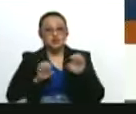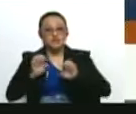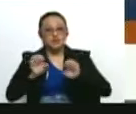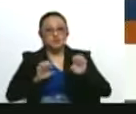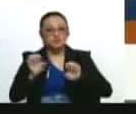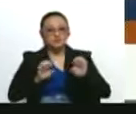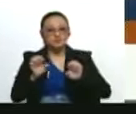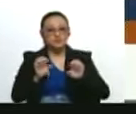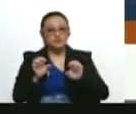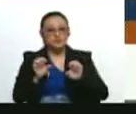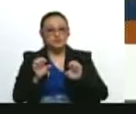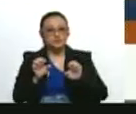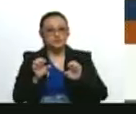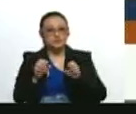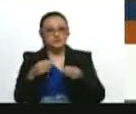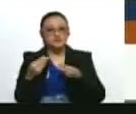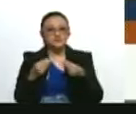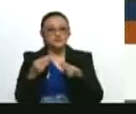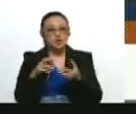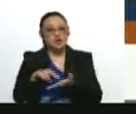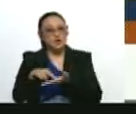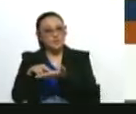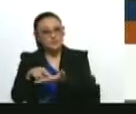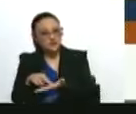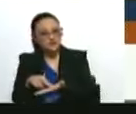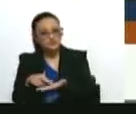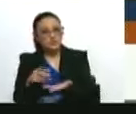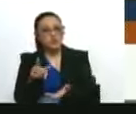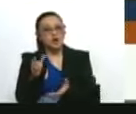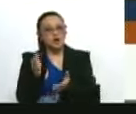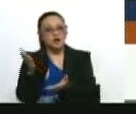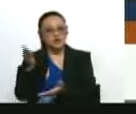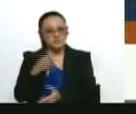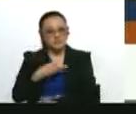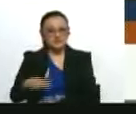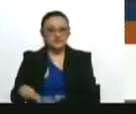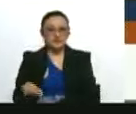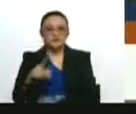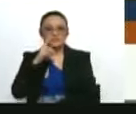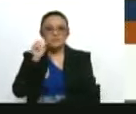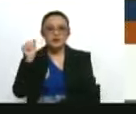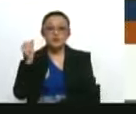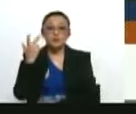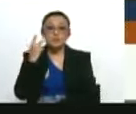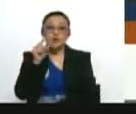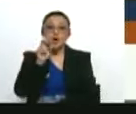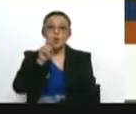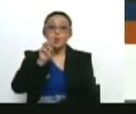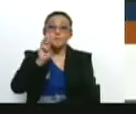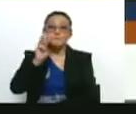evaluaciones, le hicimos una recomendación al compañero presidente para que las